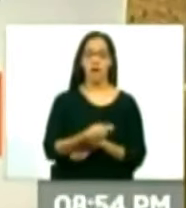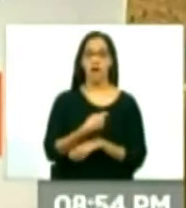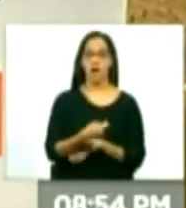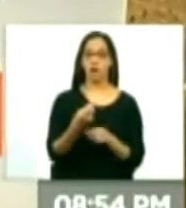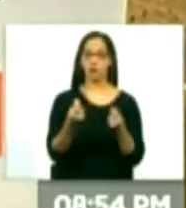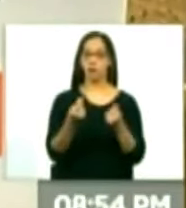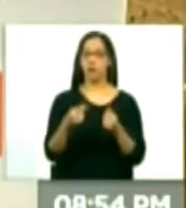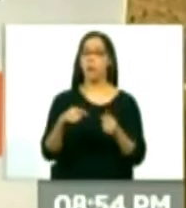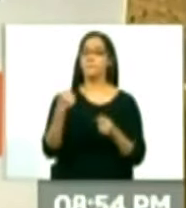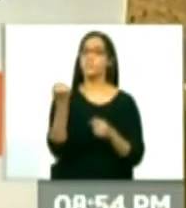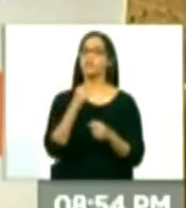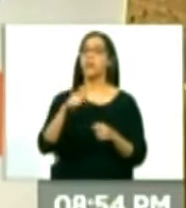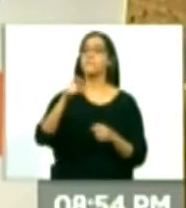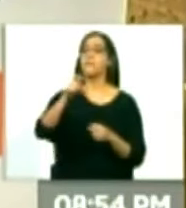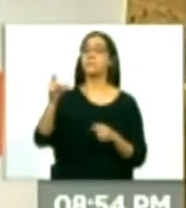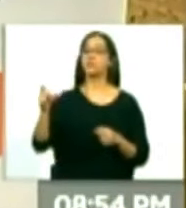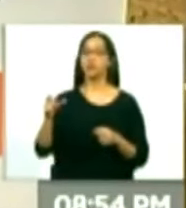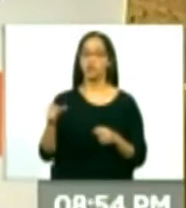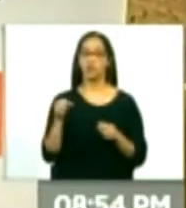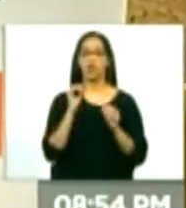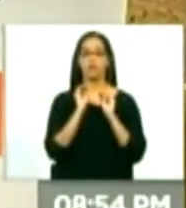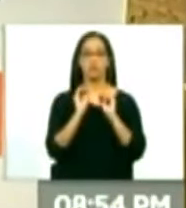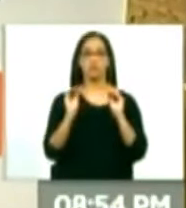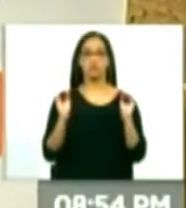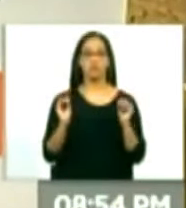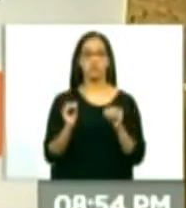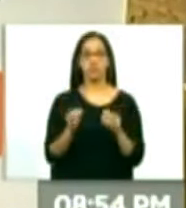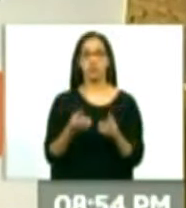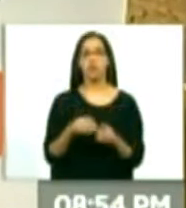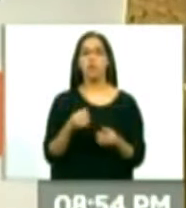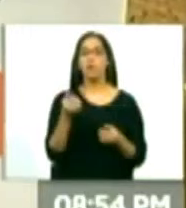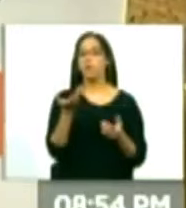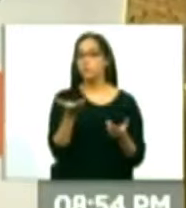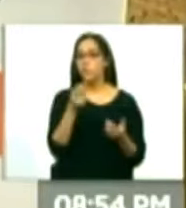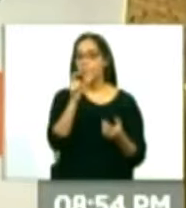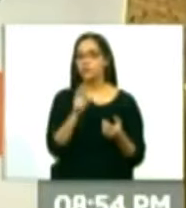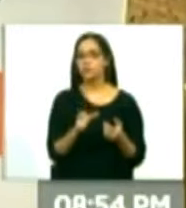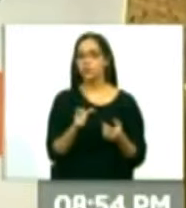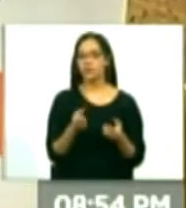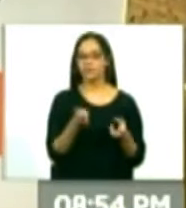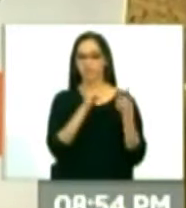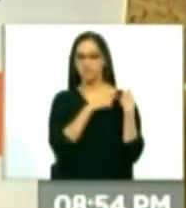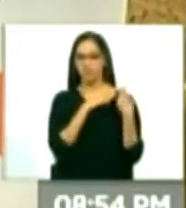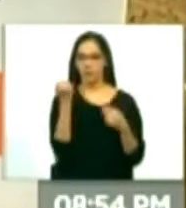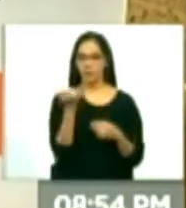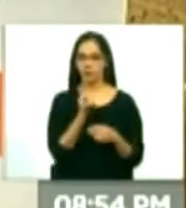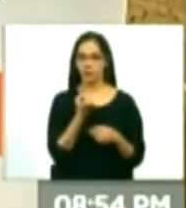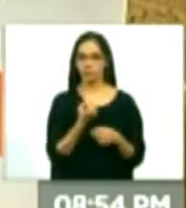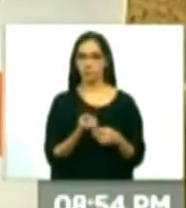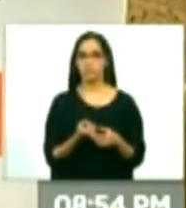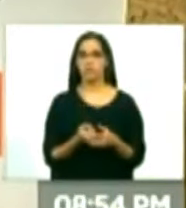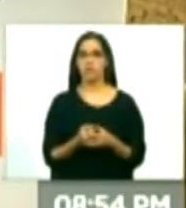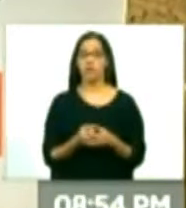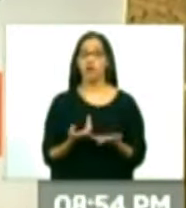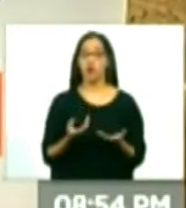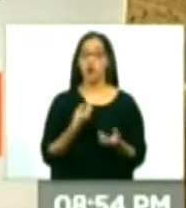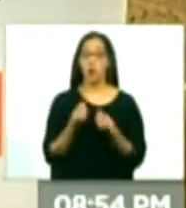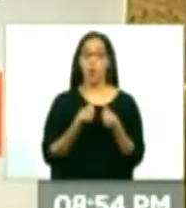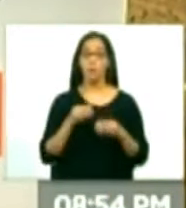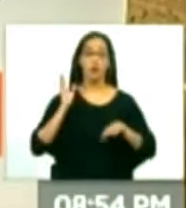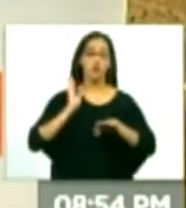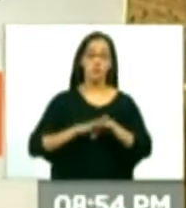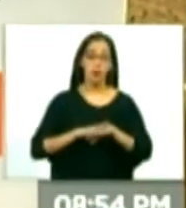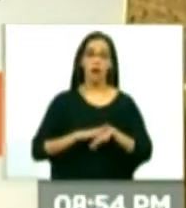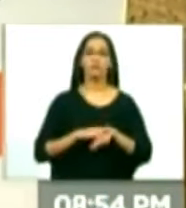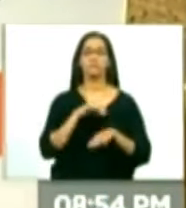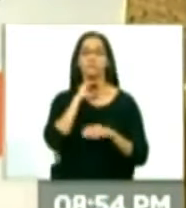asesinatos. Así lo reveló un sicario. Según la fiscalía, en audiencia contra Agustín Rodríguez, señalado como autor intelectual